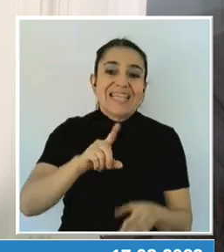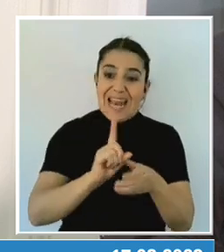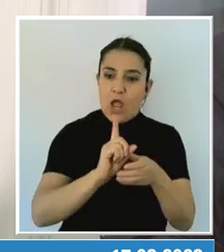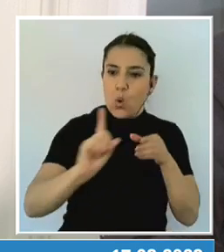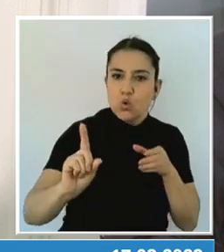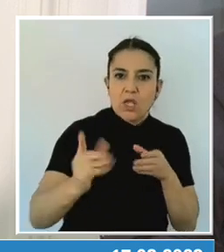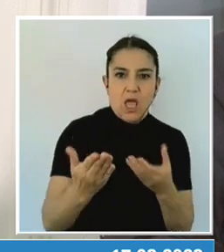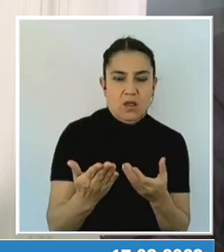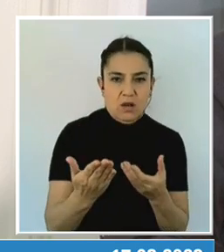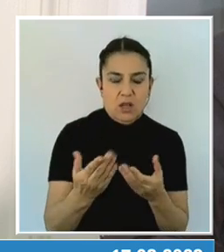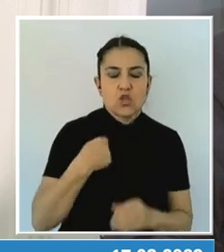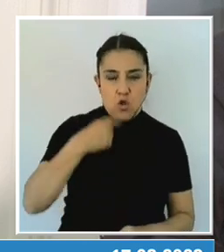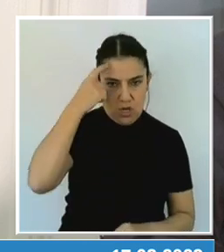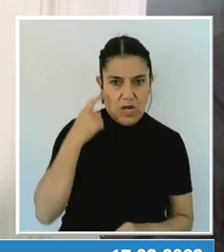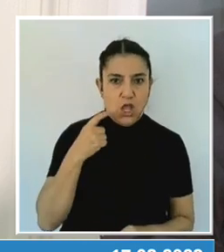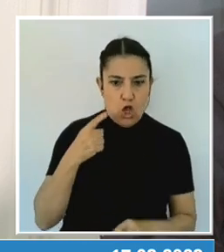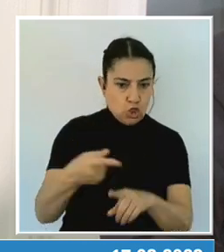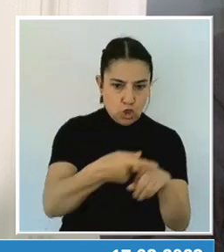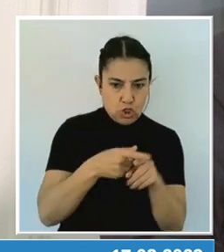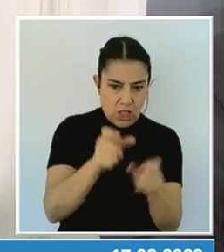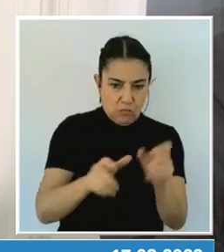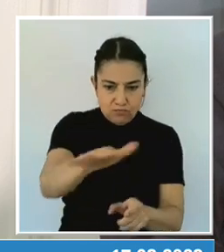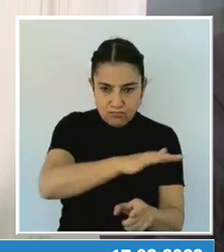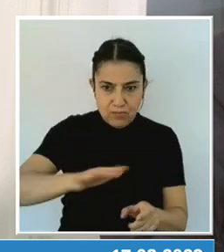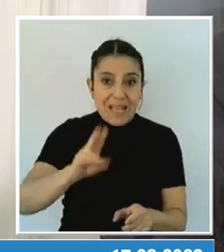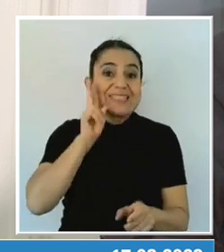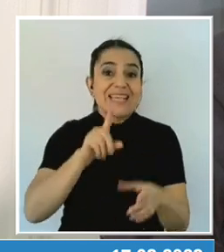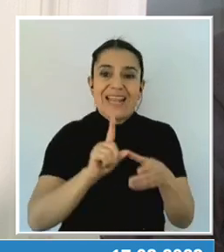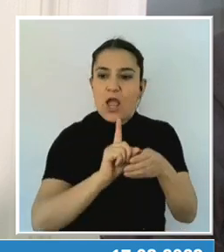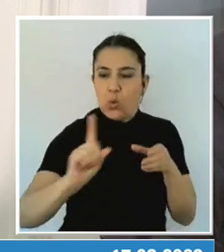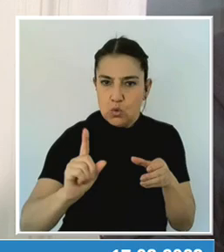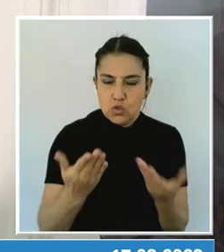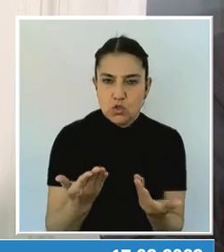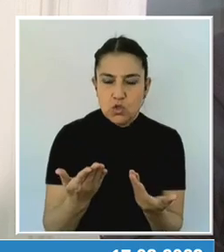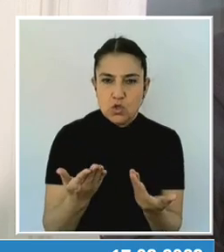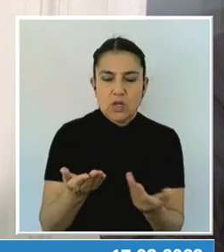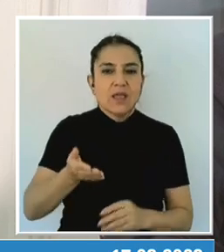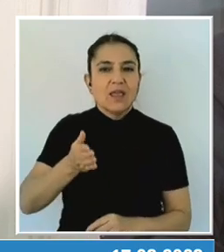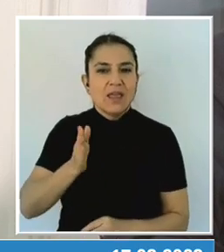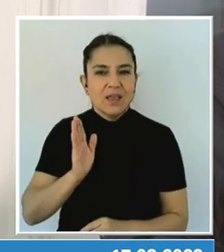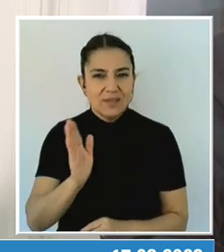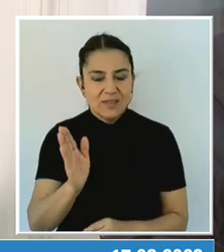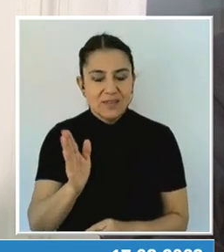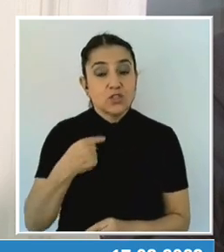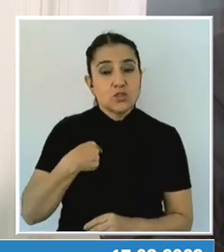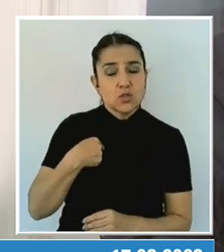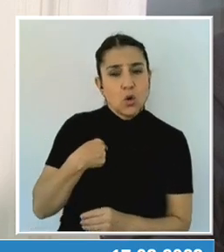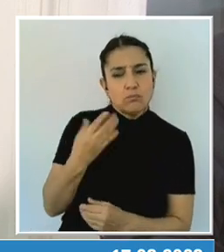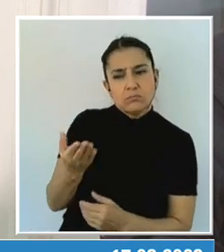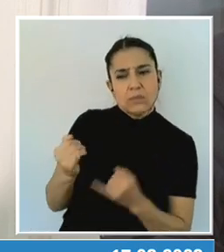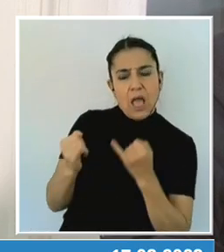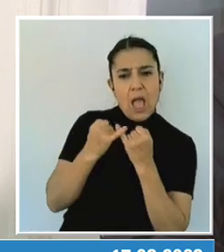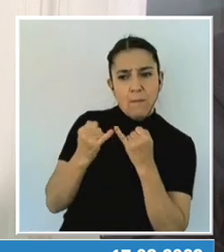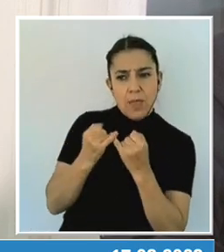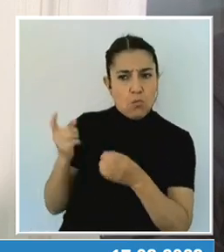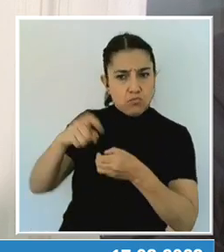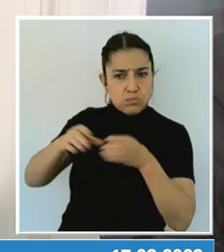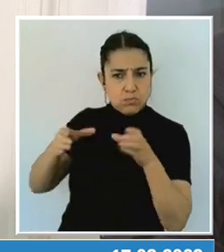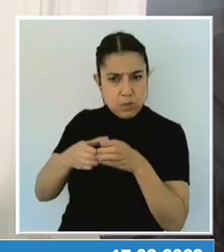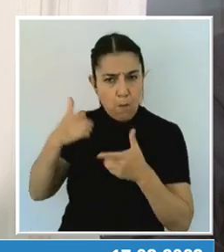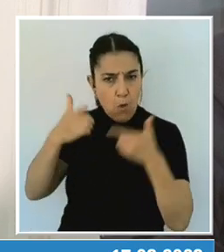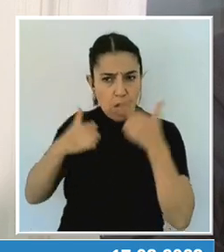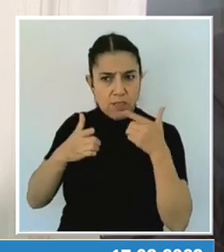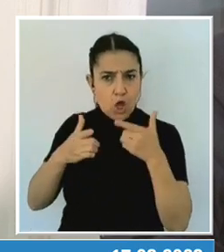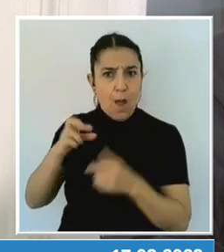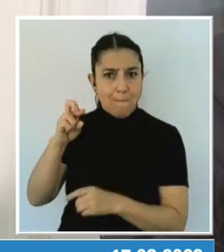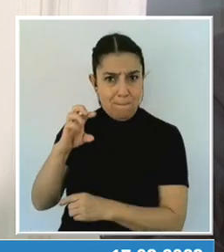sin exclusiones. Sigo en esto sobre todo a un gran amigo que fue militante comunista, pero que fue es un